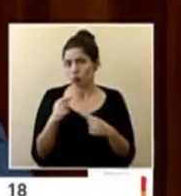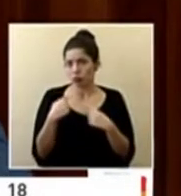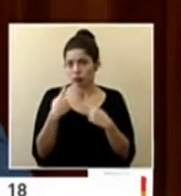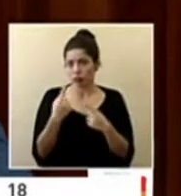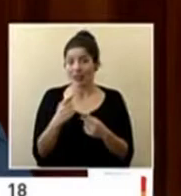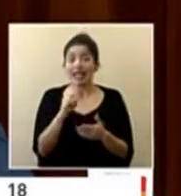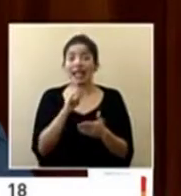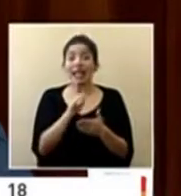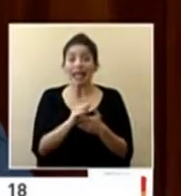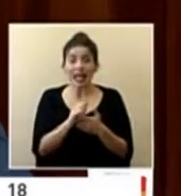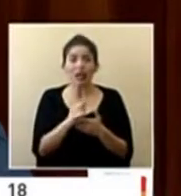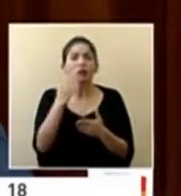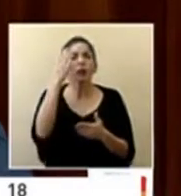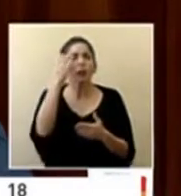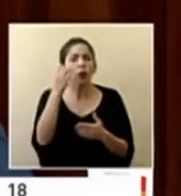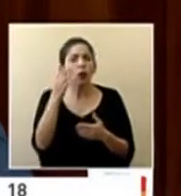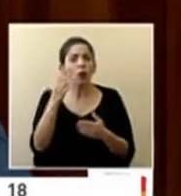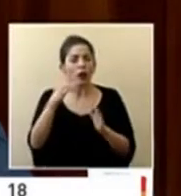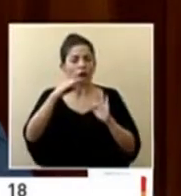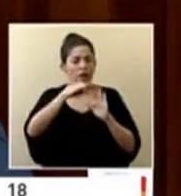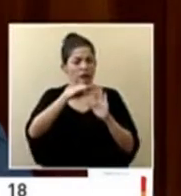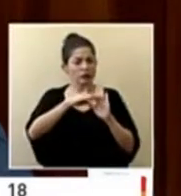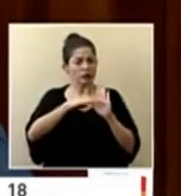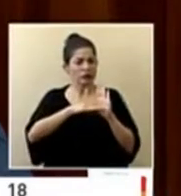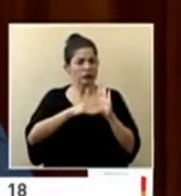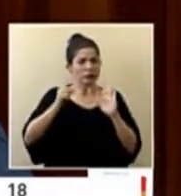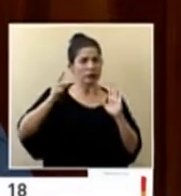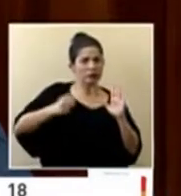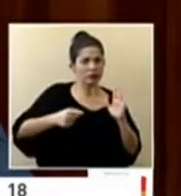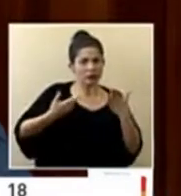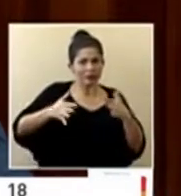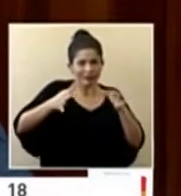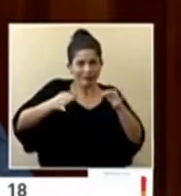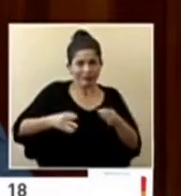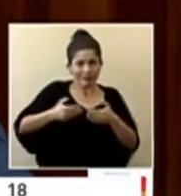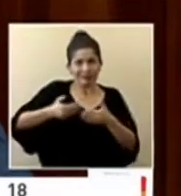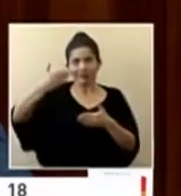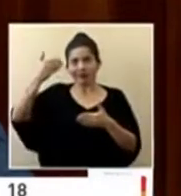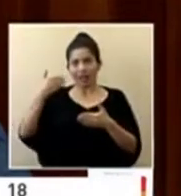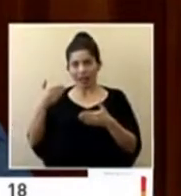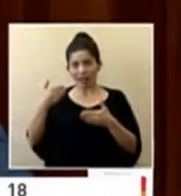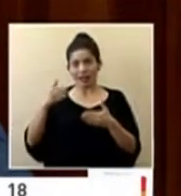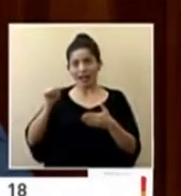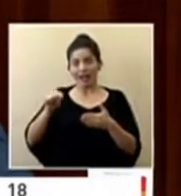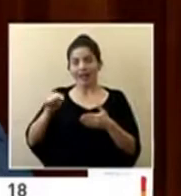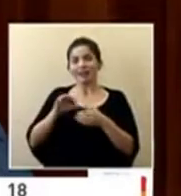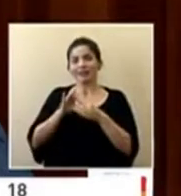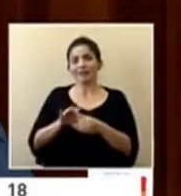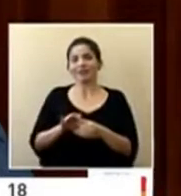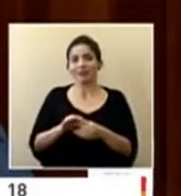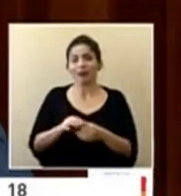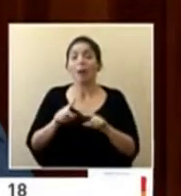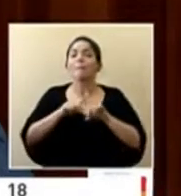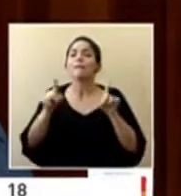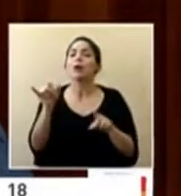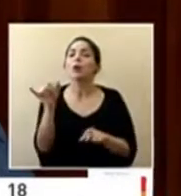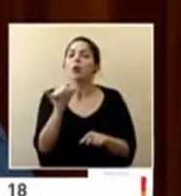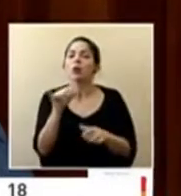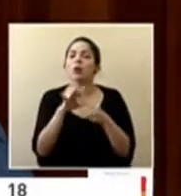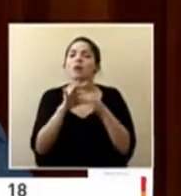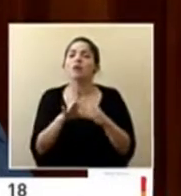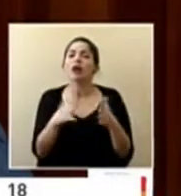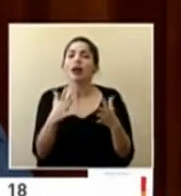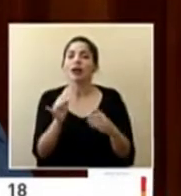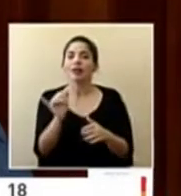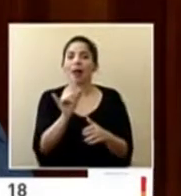Y eso tiene mucho que ver con las medidas que hemos tomado previamente, pero tiene mucho que ver con la